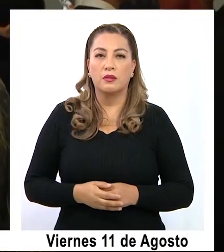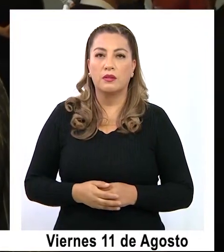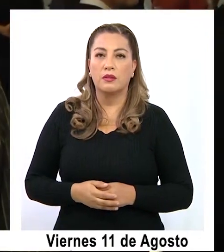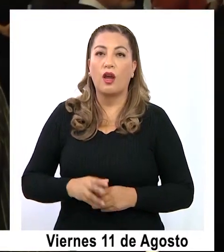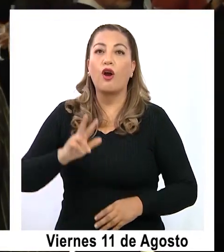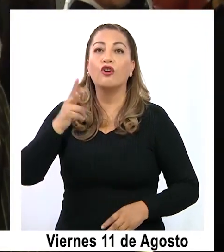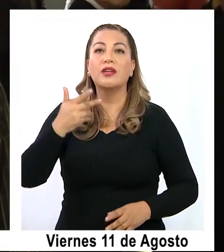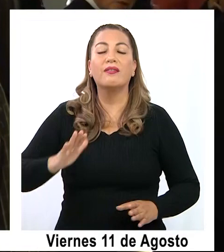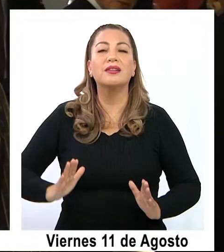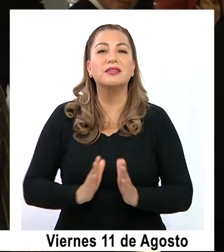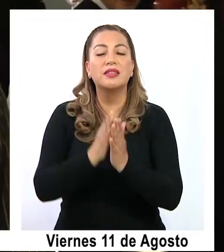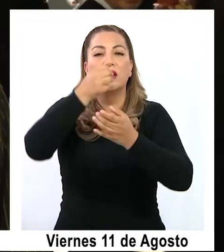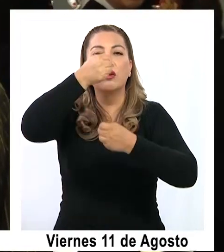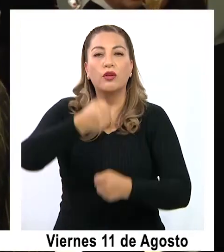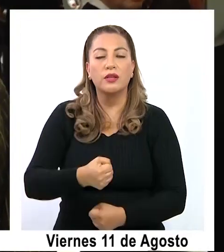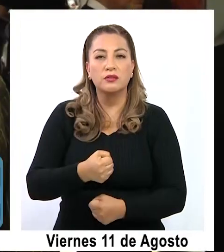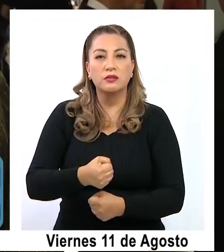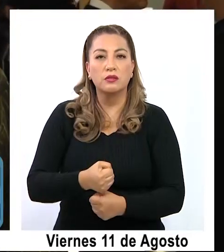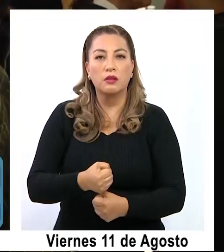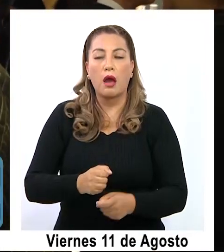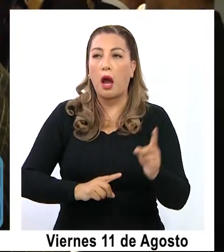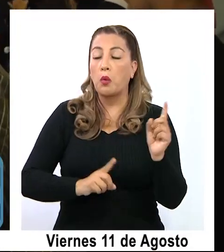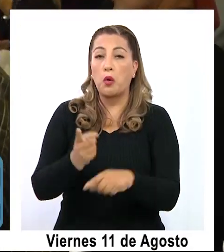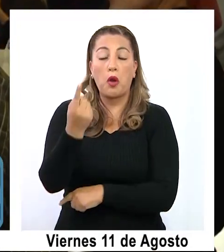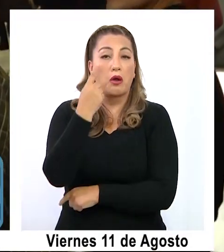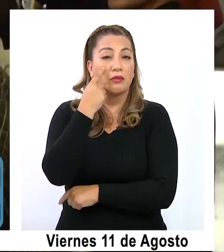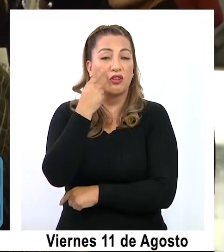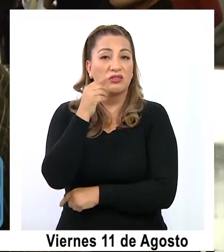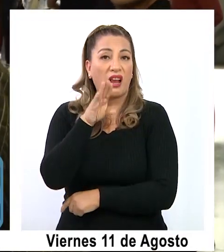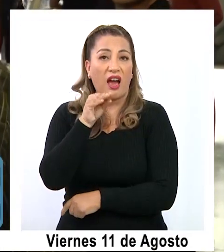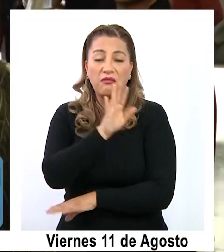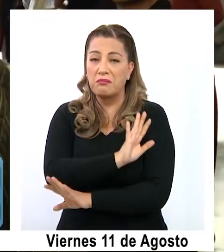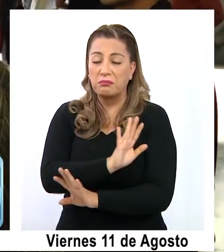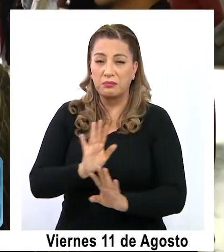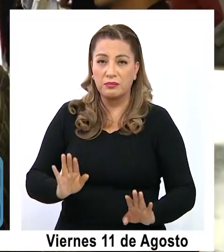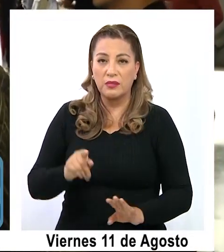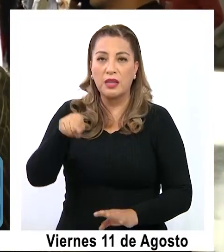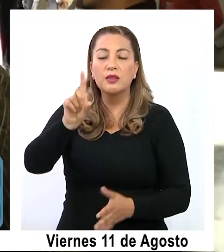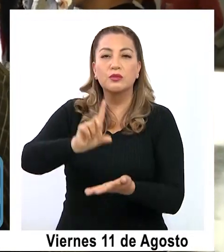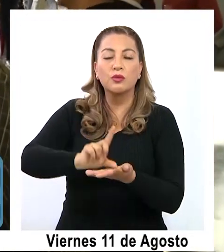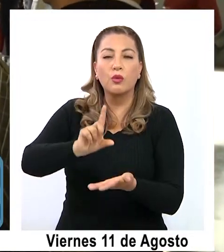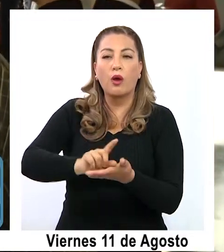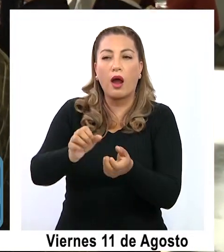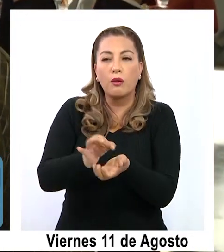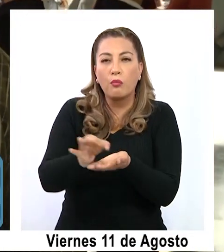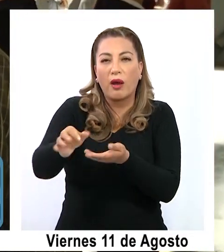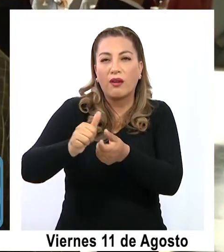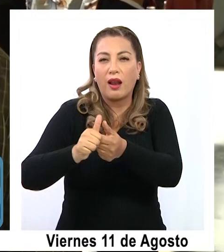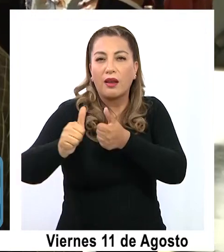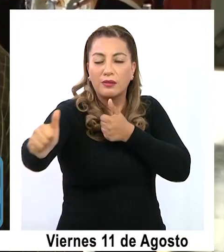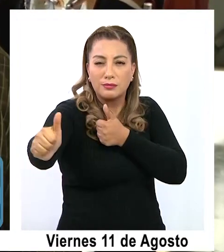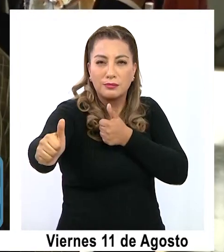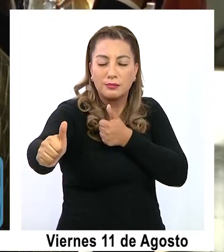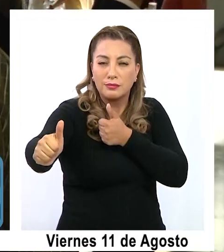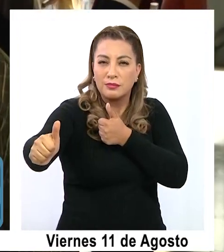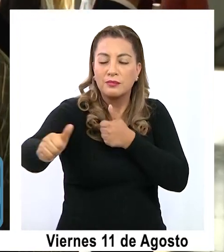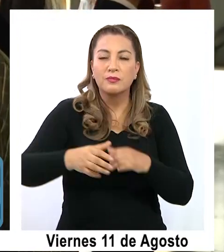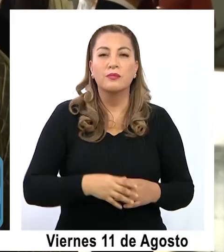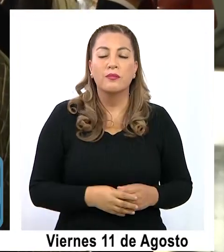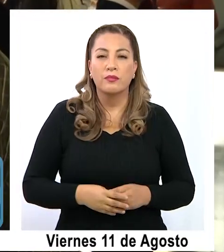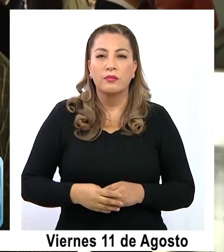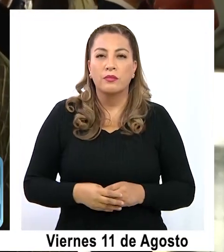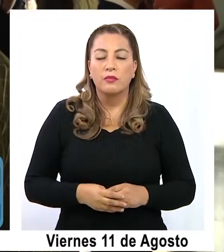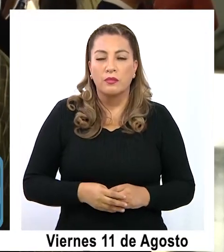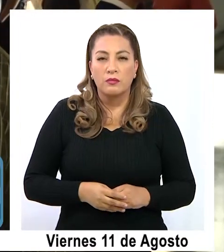Lorenzo, que es algo que muy poco se habla, porque es un lugar lejano y no